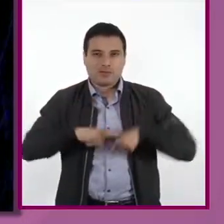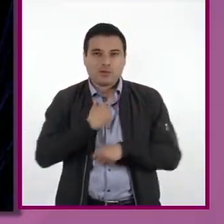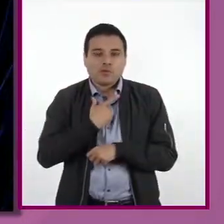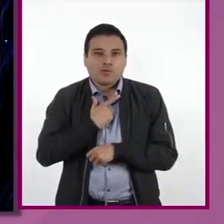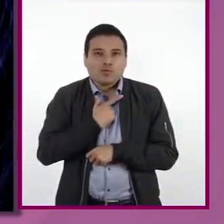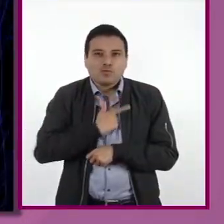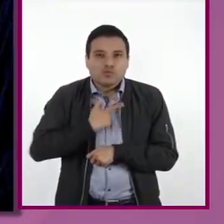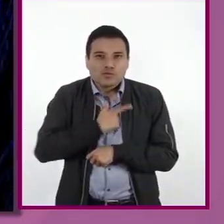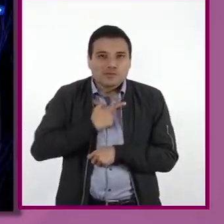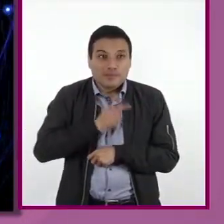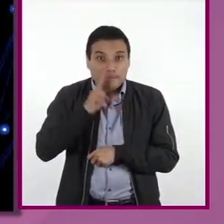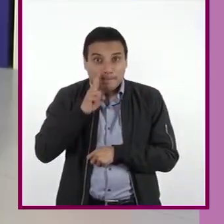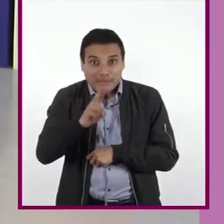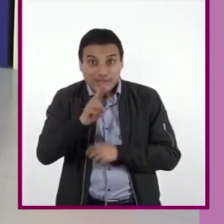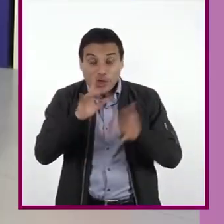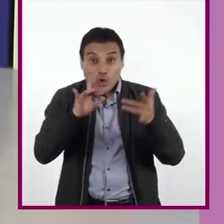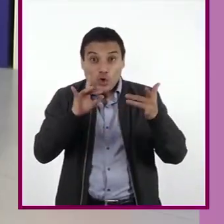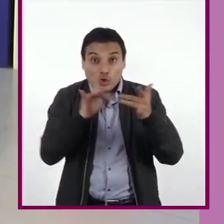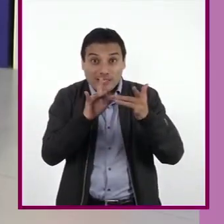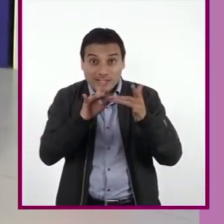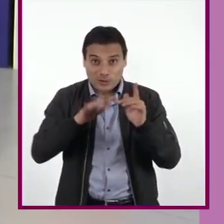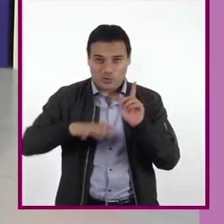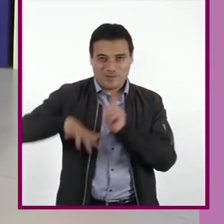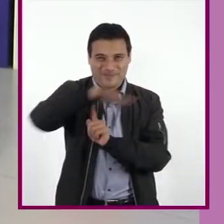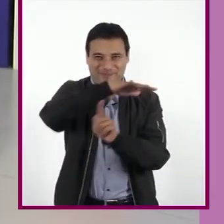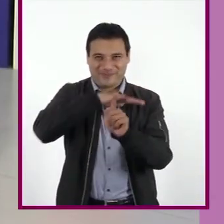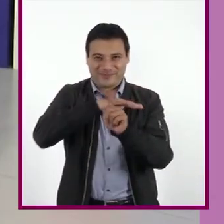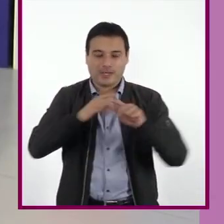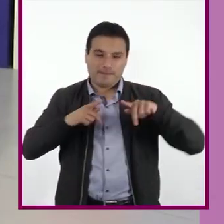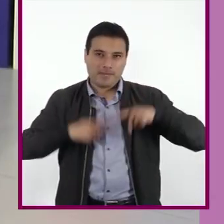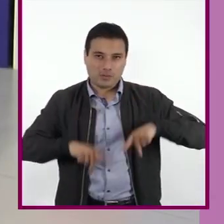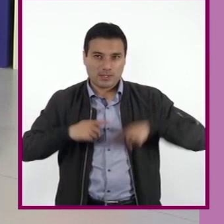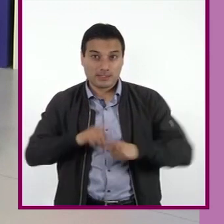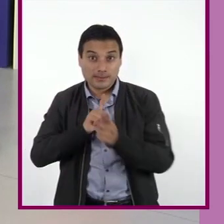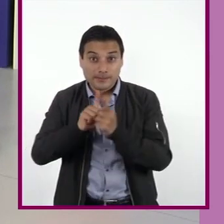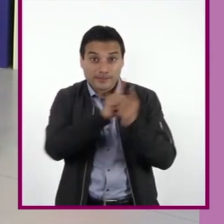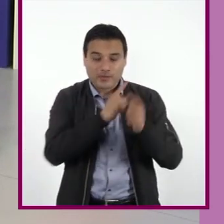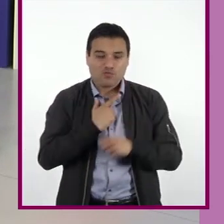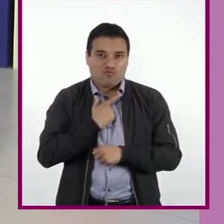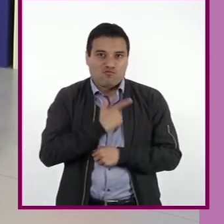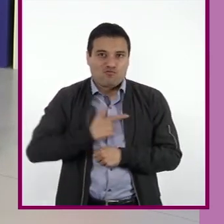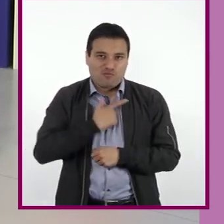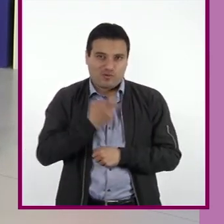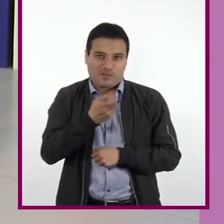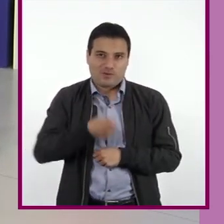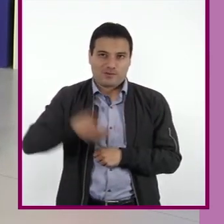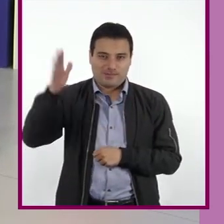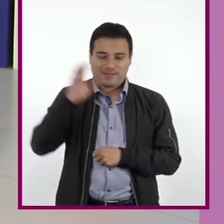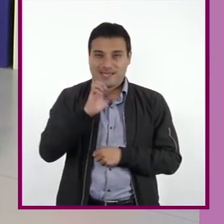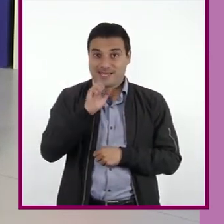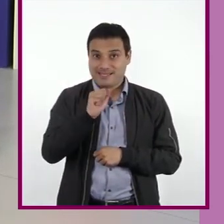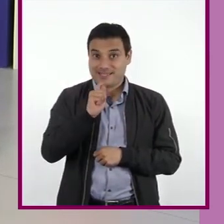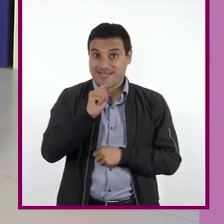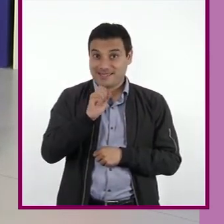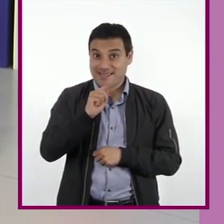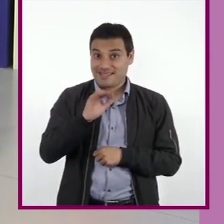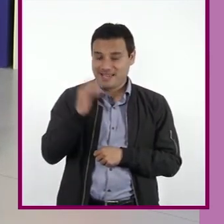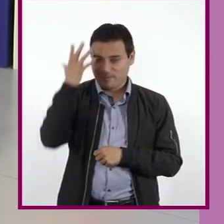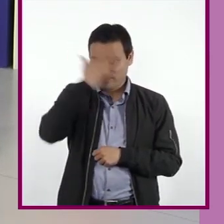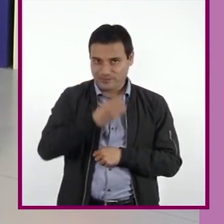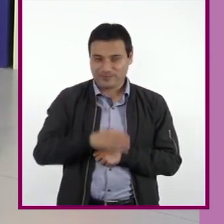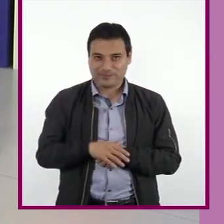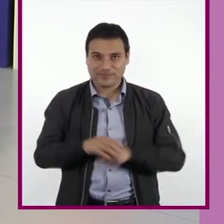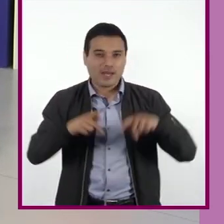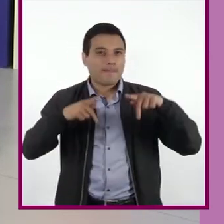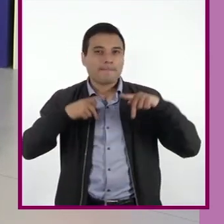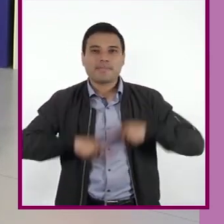provoca el contacto con el entorno natural y social. Claro, y lo estético se refiere a la